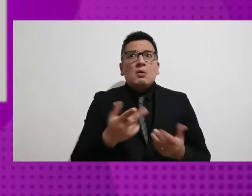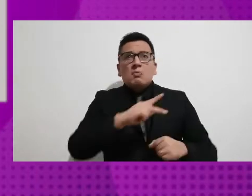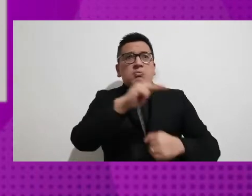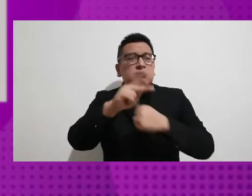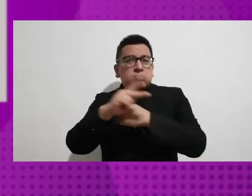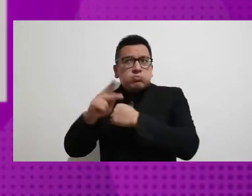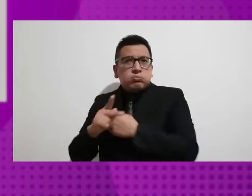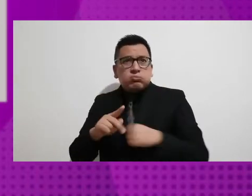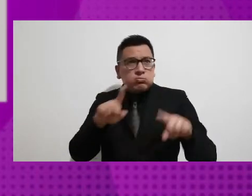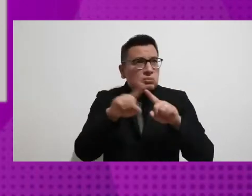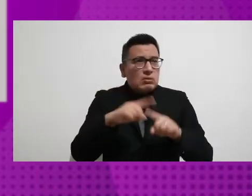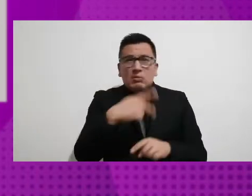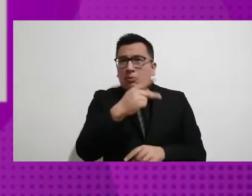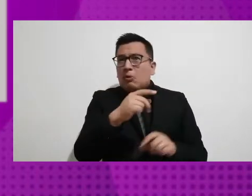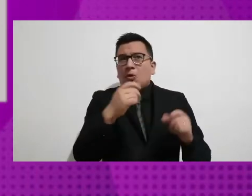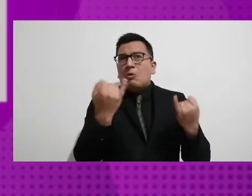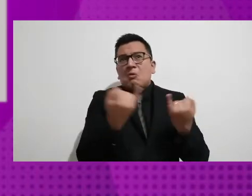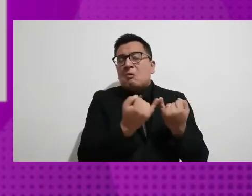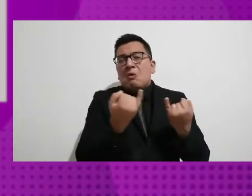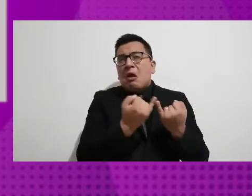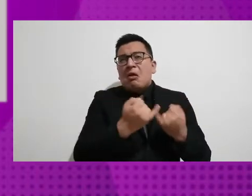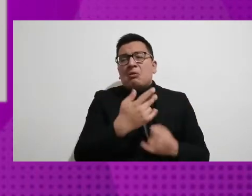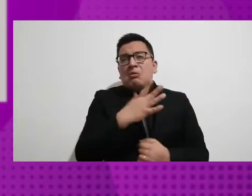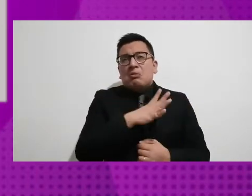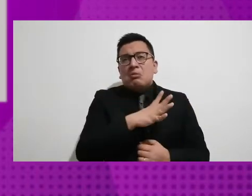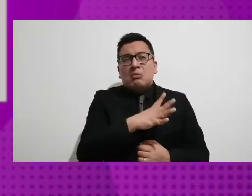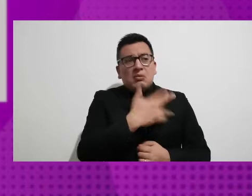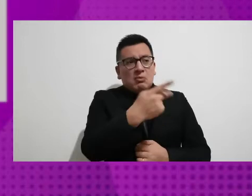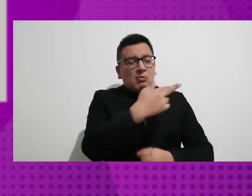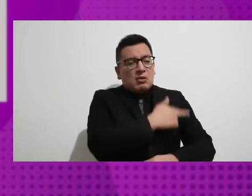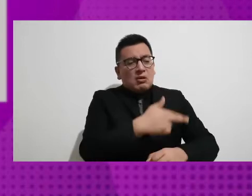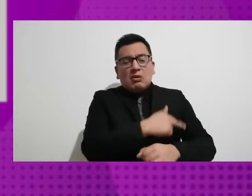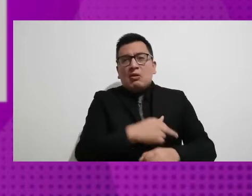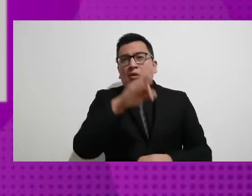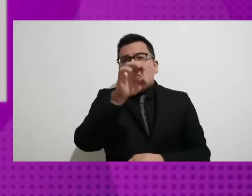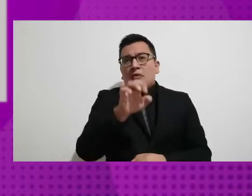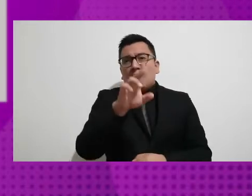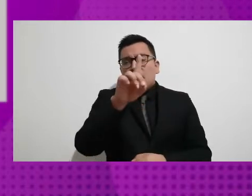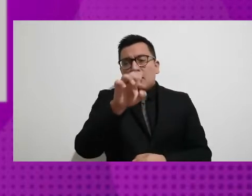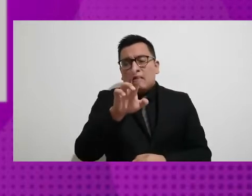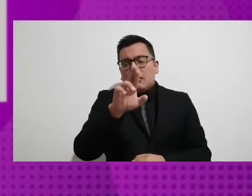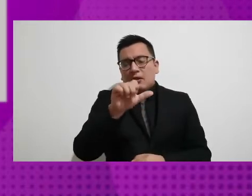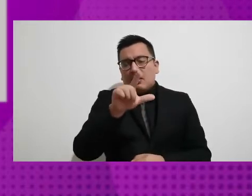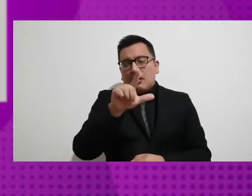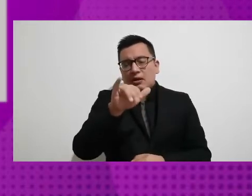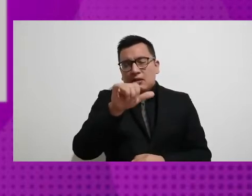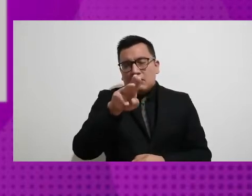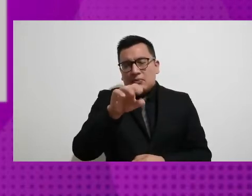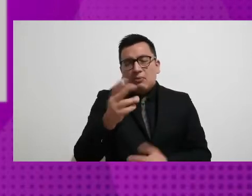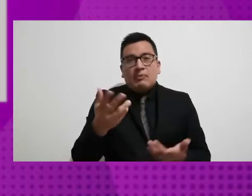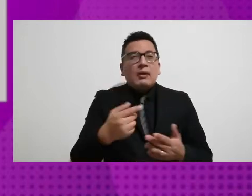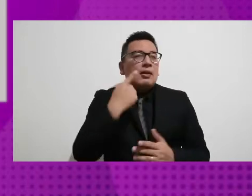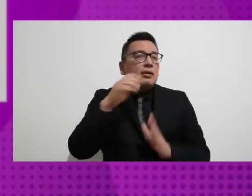históricamente han sido diversas. Es decir, no es lo mismo lo que motivó a las 13 colonias de Estados Unidos a lo que